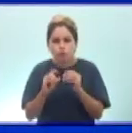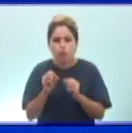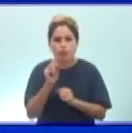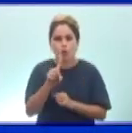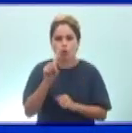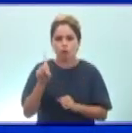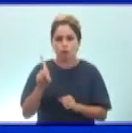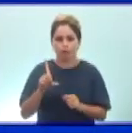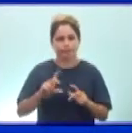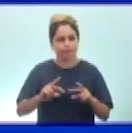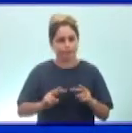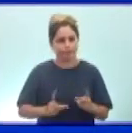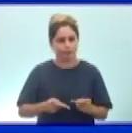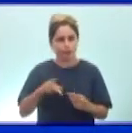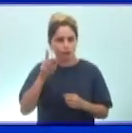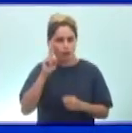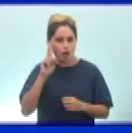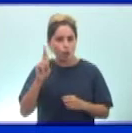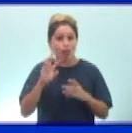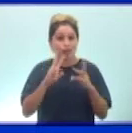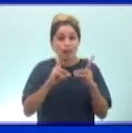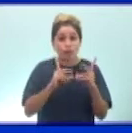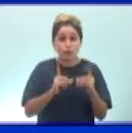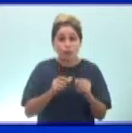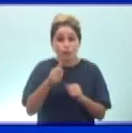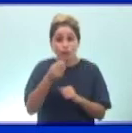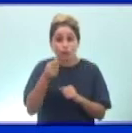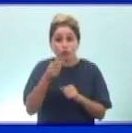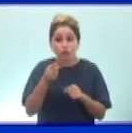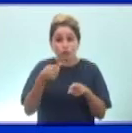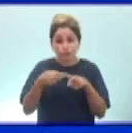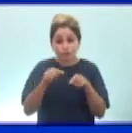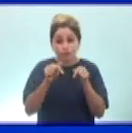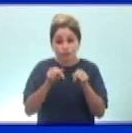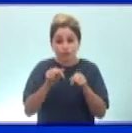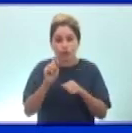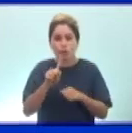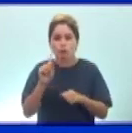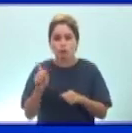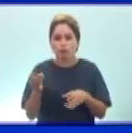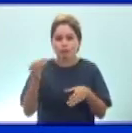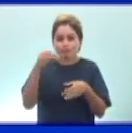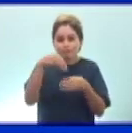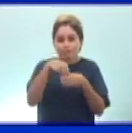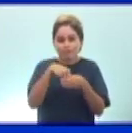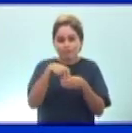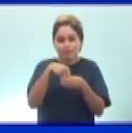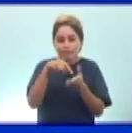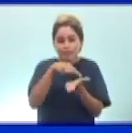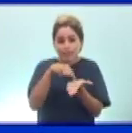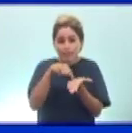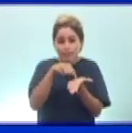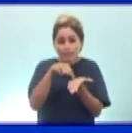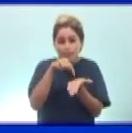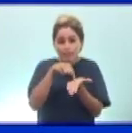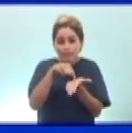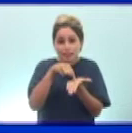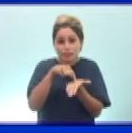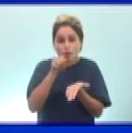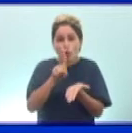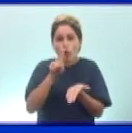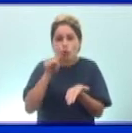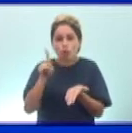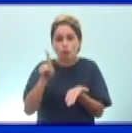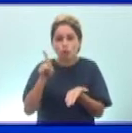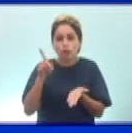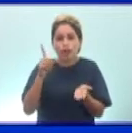recordar, el número atómico del sodio es 11, por lo tanto, presenta en su núcleo 11 protones. Quiere decir esto, que